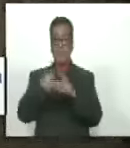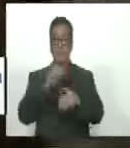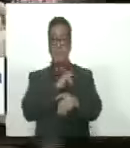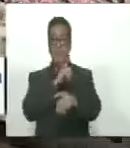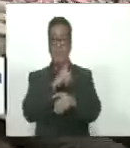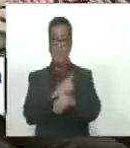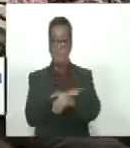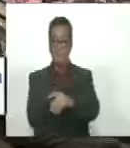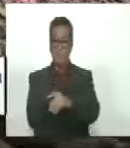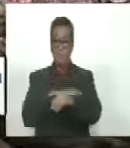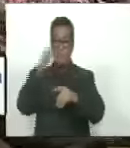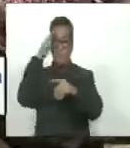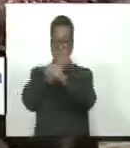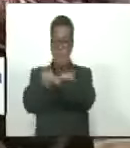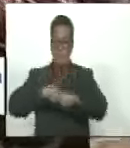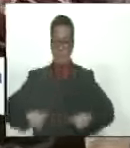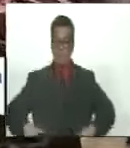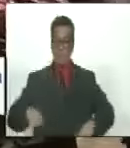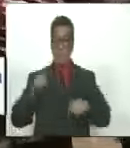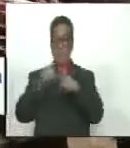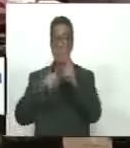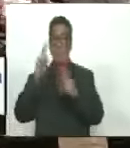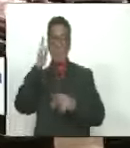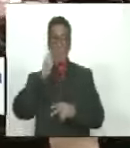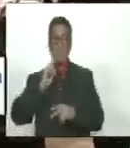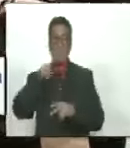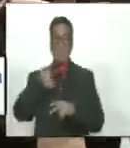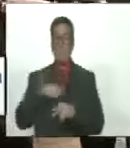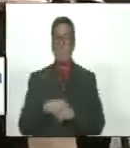Fuerza Armada Nacional Bolivariana,